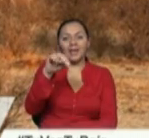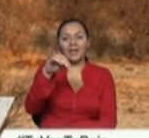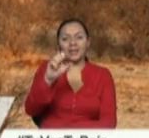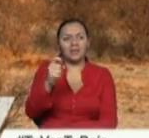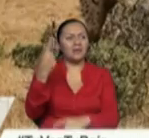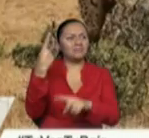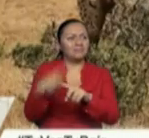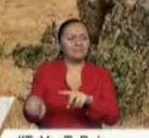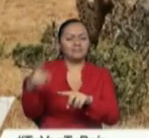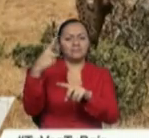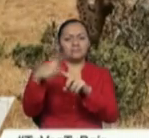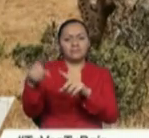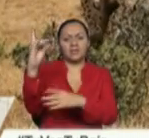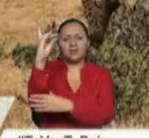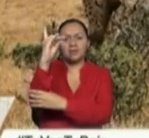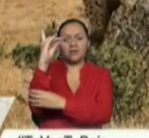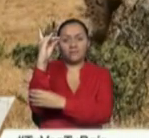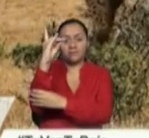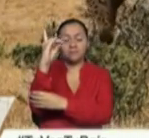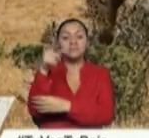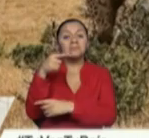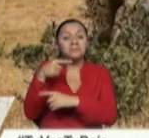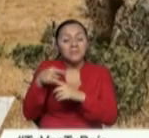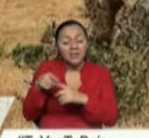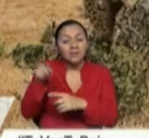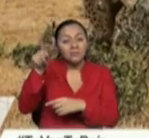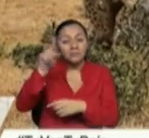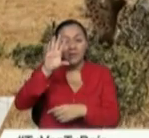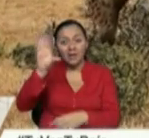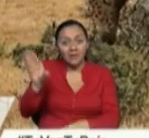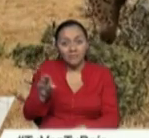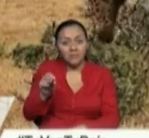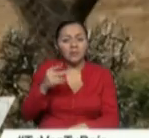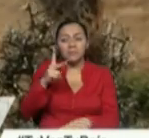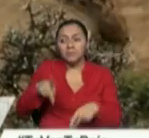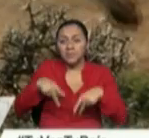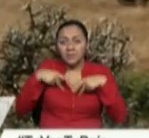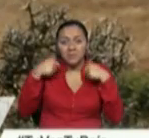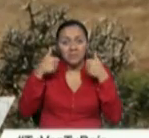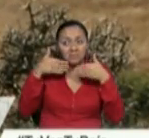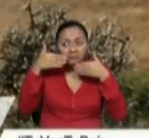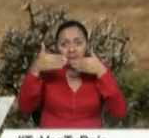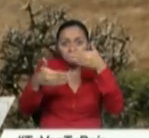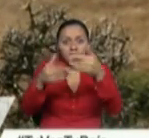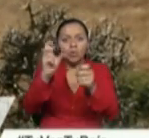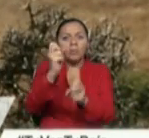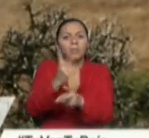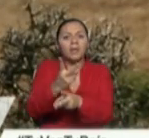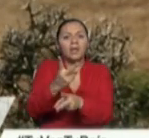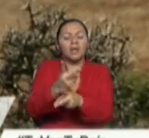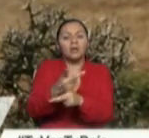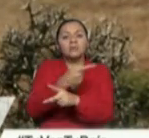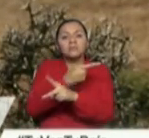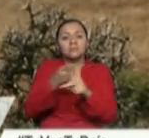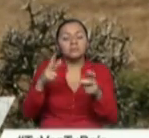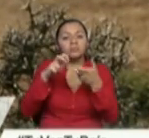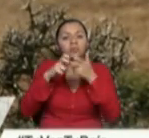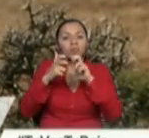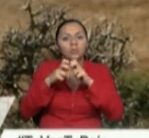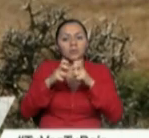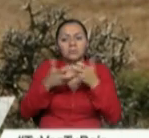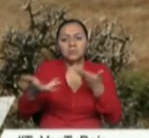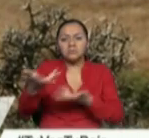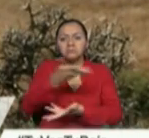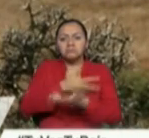grande de jirafas en África pero las sobrevivencia de estos majestuosos animales está en peligro el resultado de una caída de población que ha